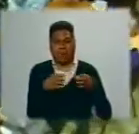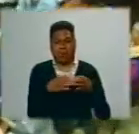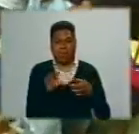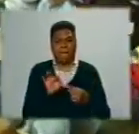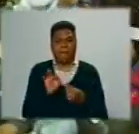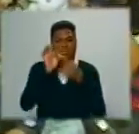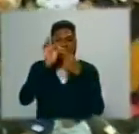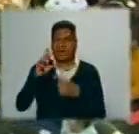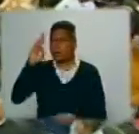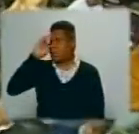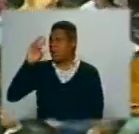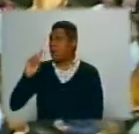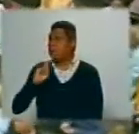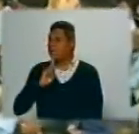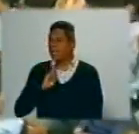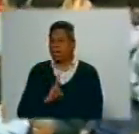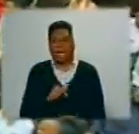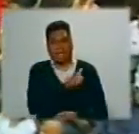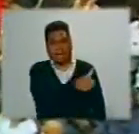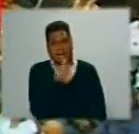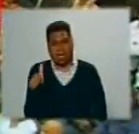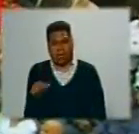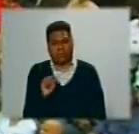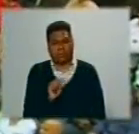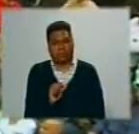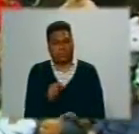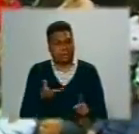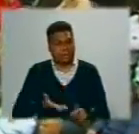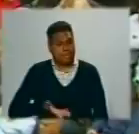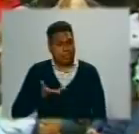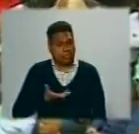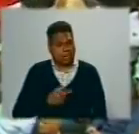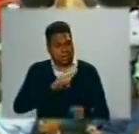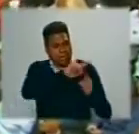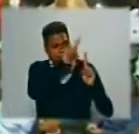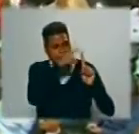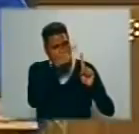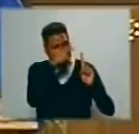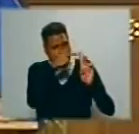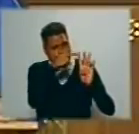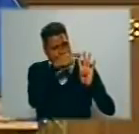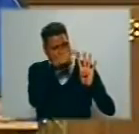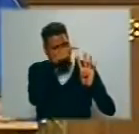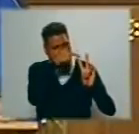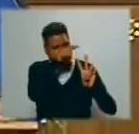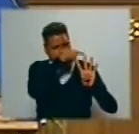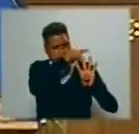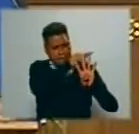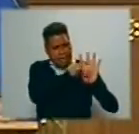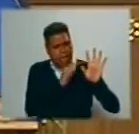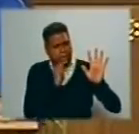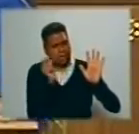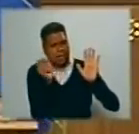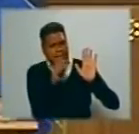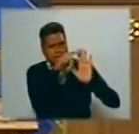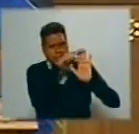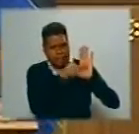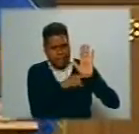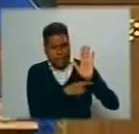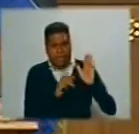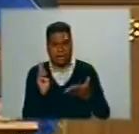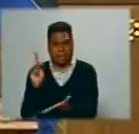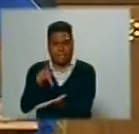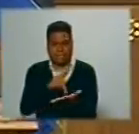donde en cada uno de los puntos que allí se han conversado con la